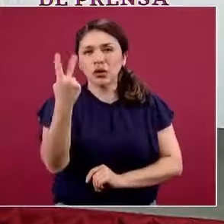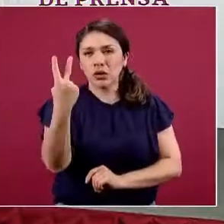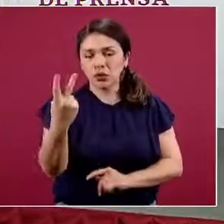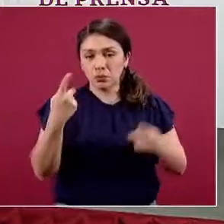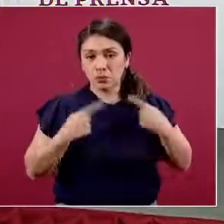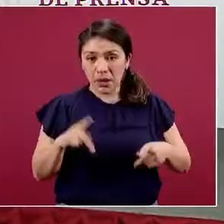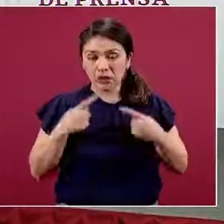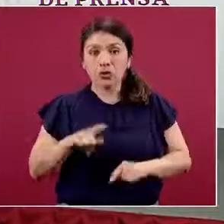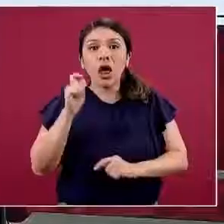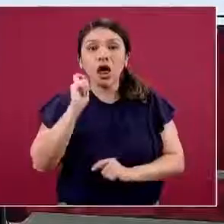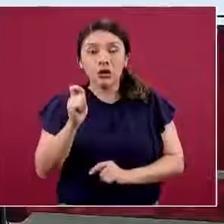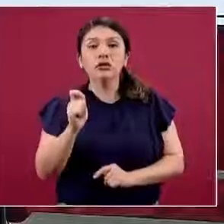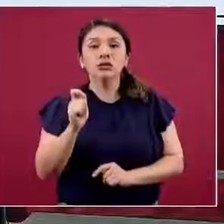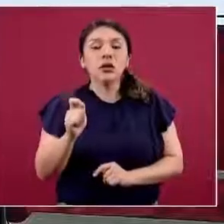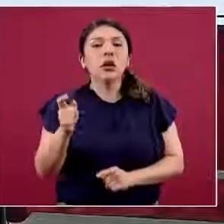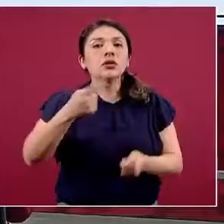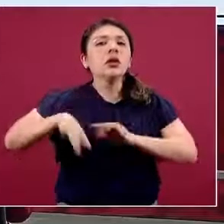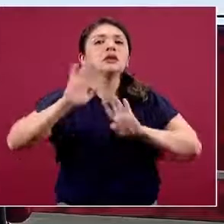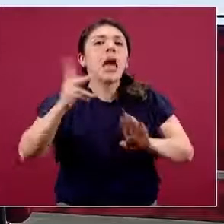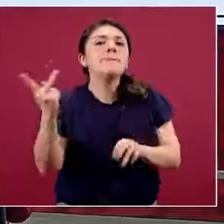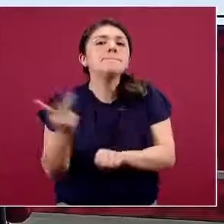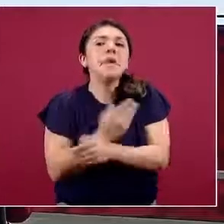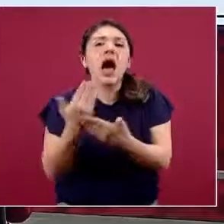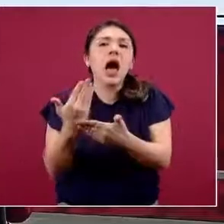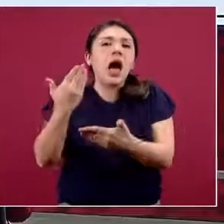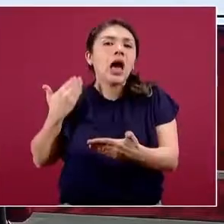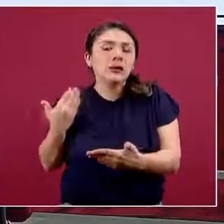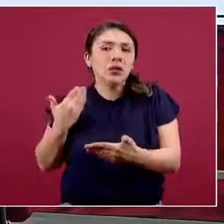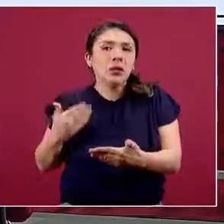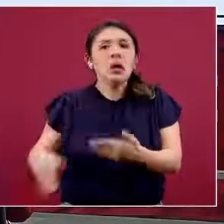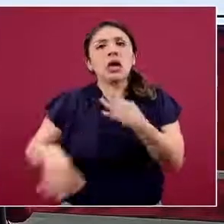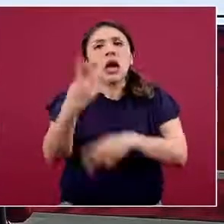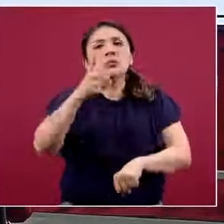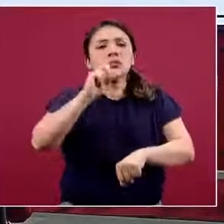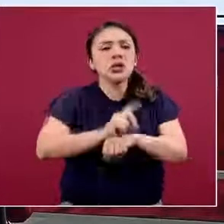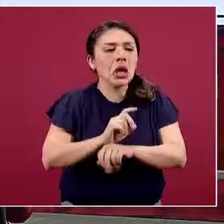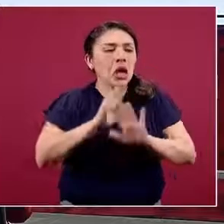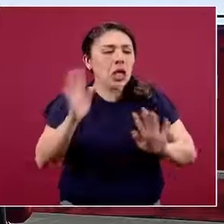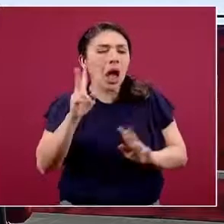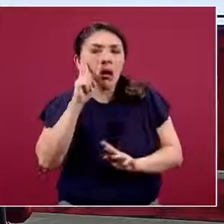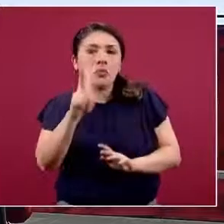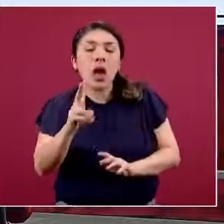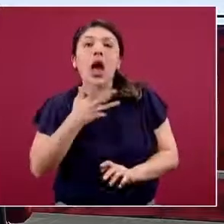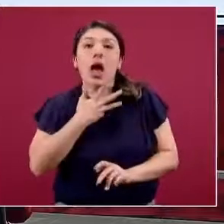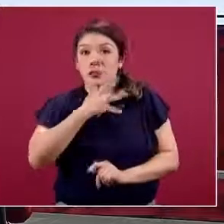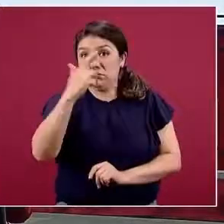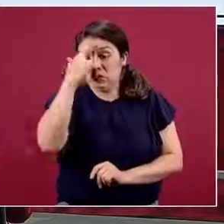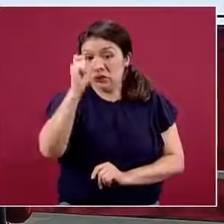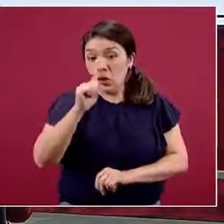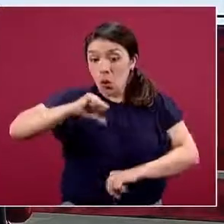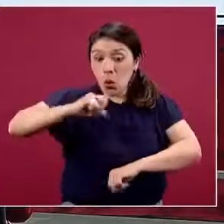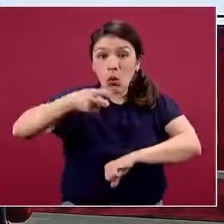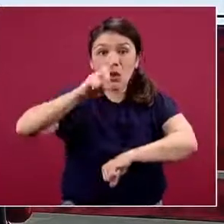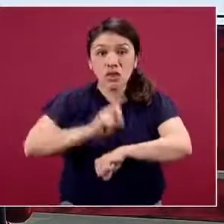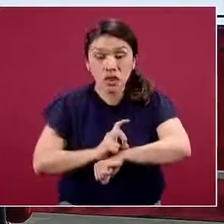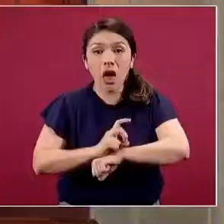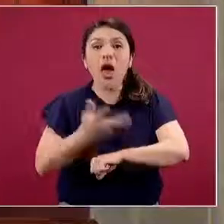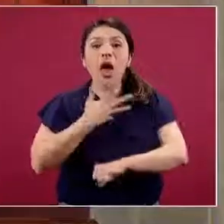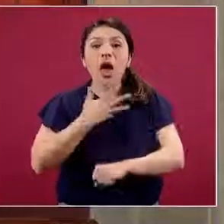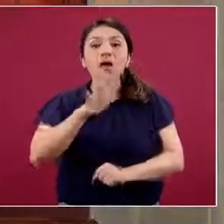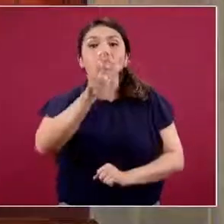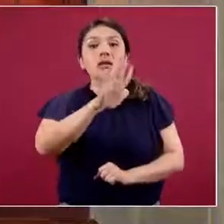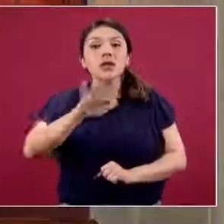947.852, pues son casos que ya ocurrieron después de esos 14 días, teniendo presente también que para el día de hoy son